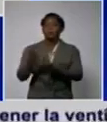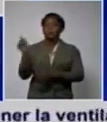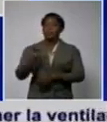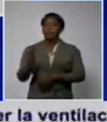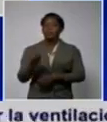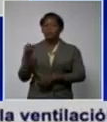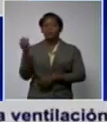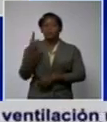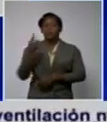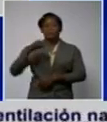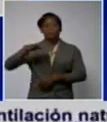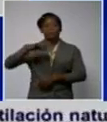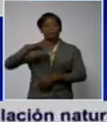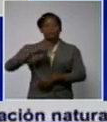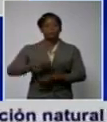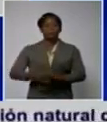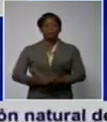del Río.